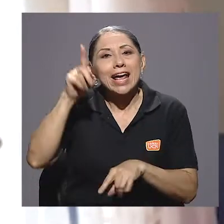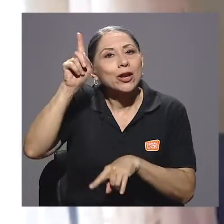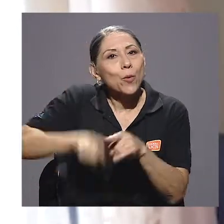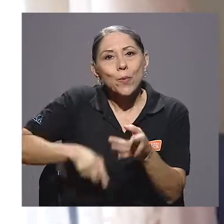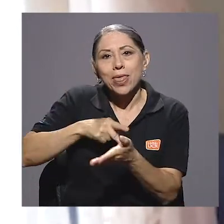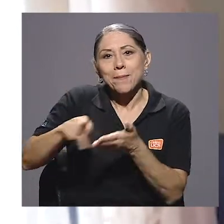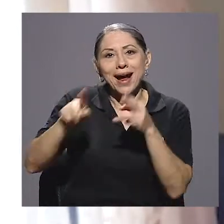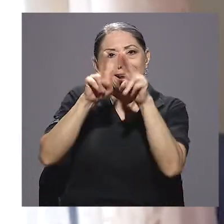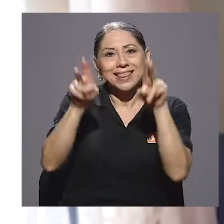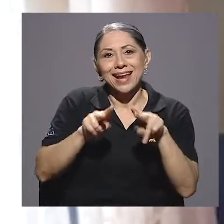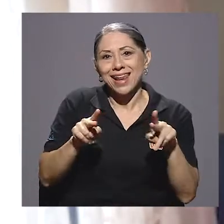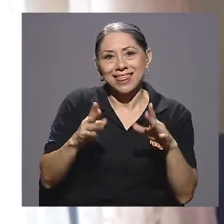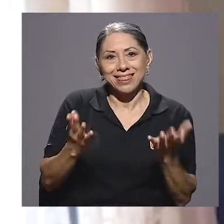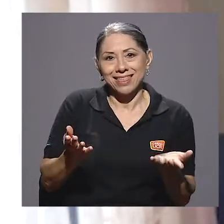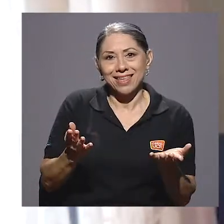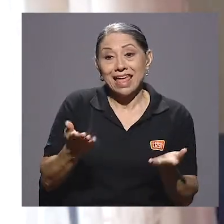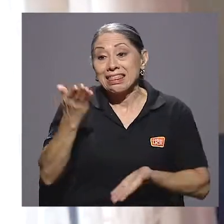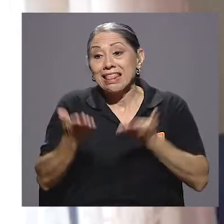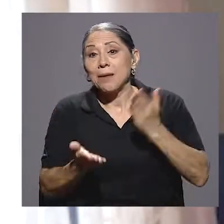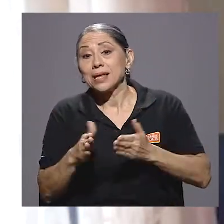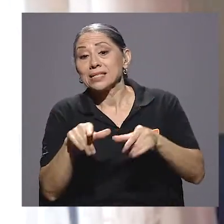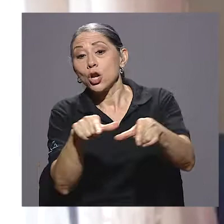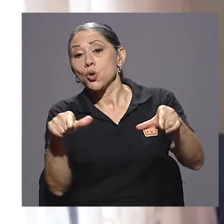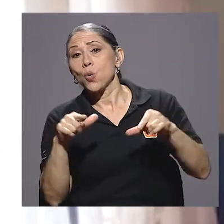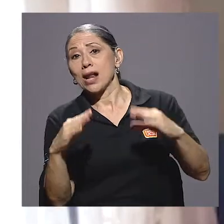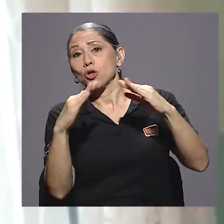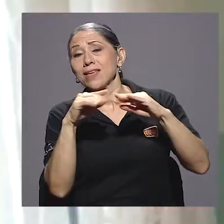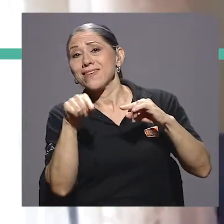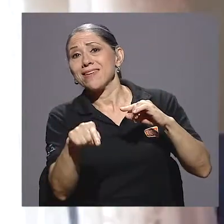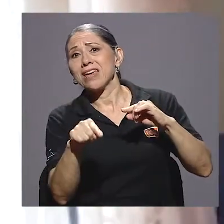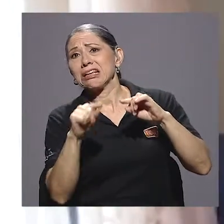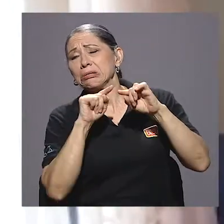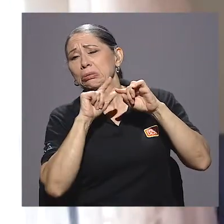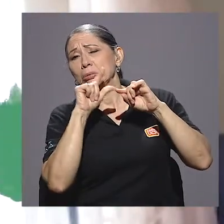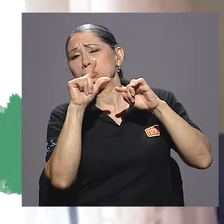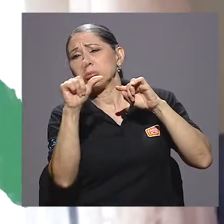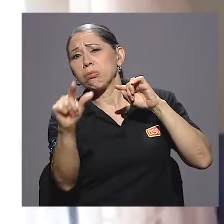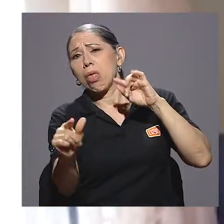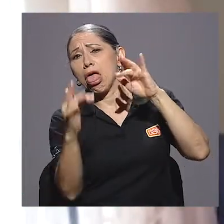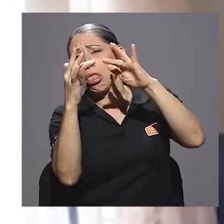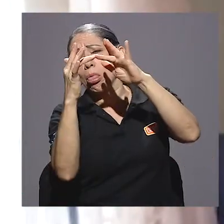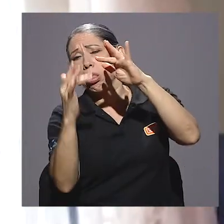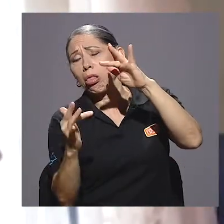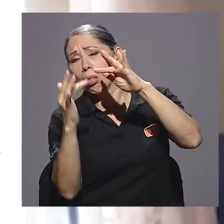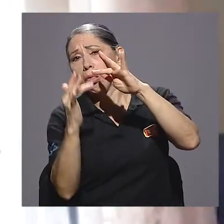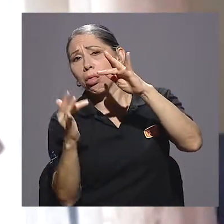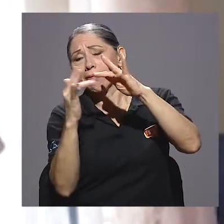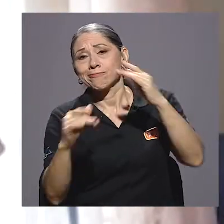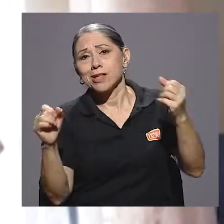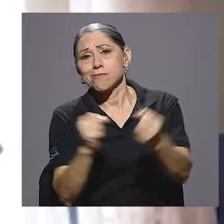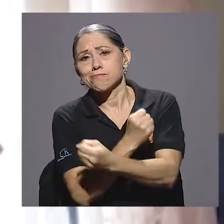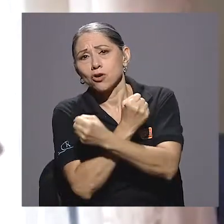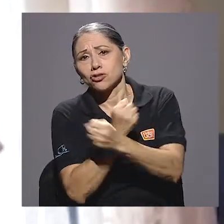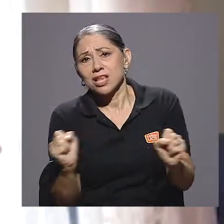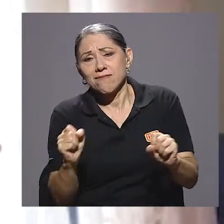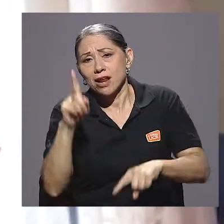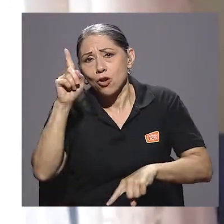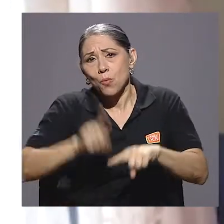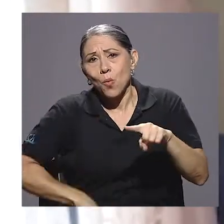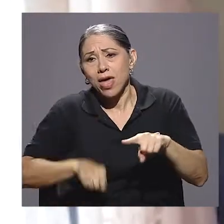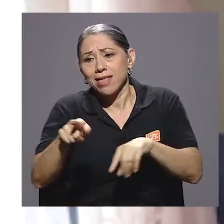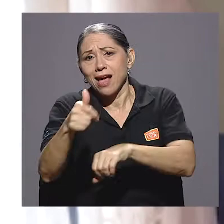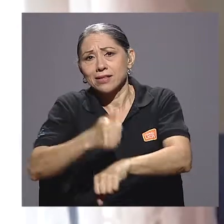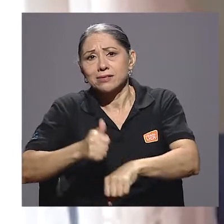el servicio de internet, sino que el lugar donde viven no llega la señal, entonces es imposible poner